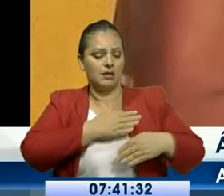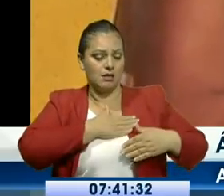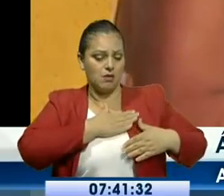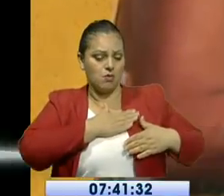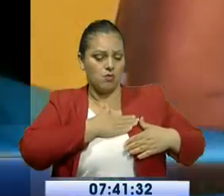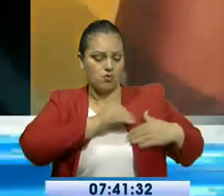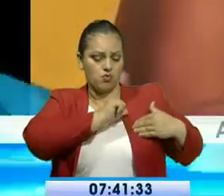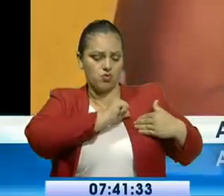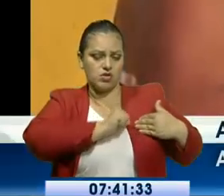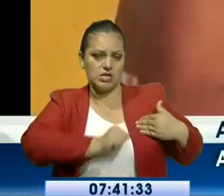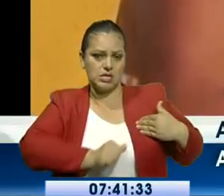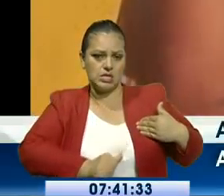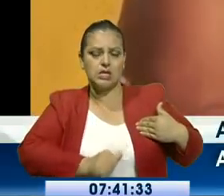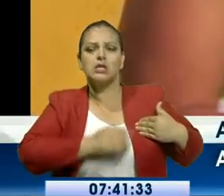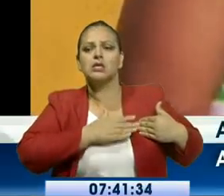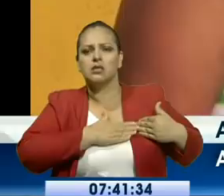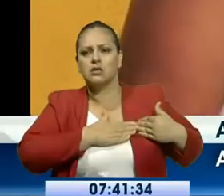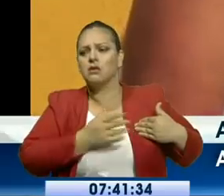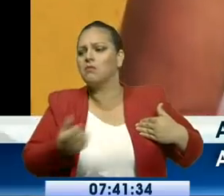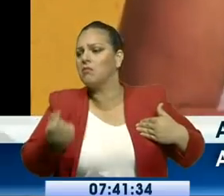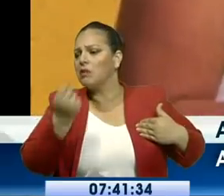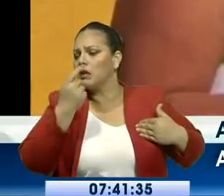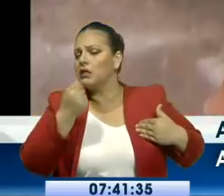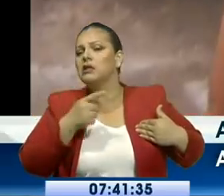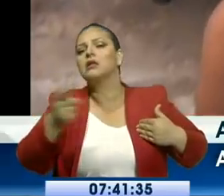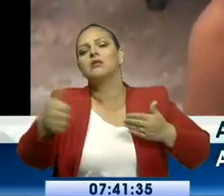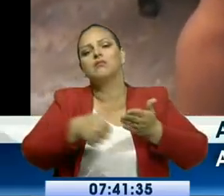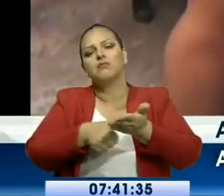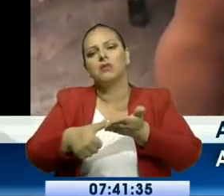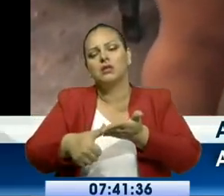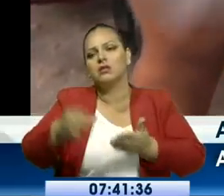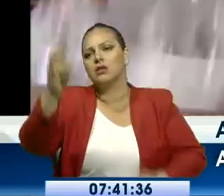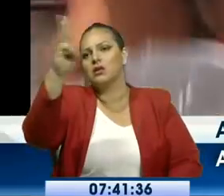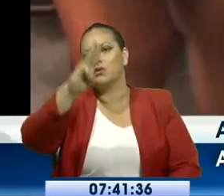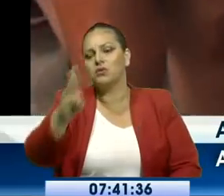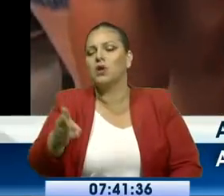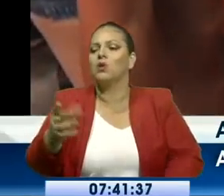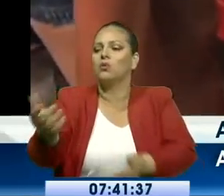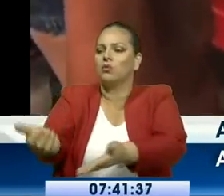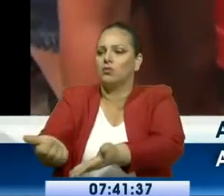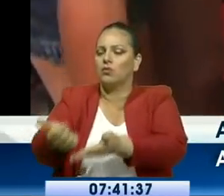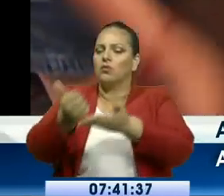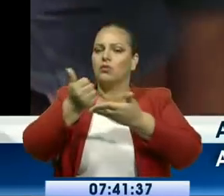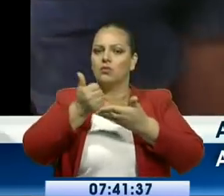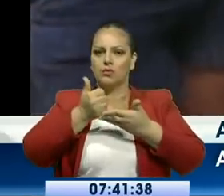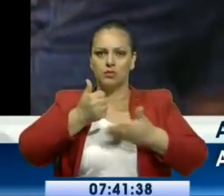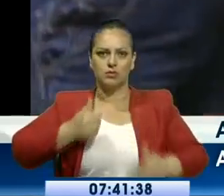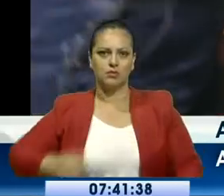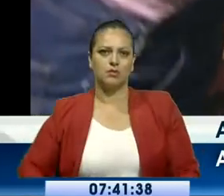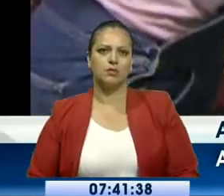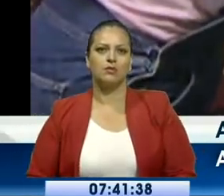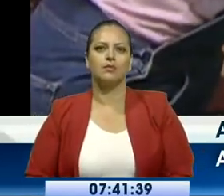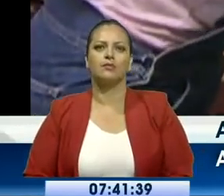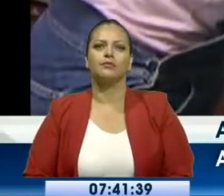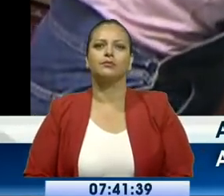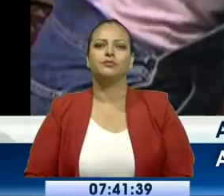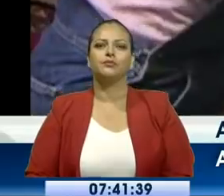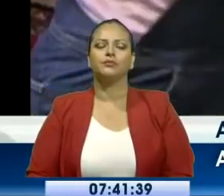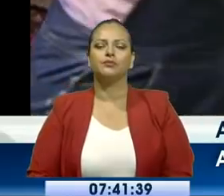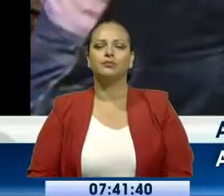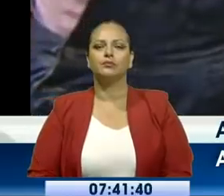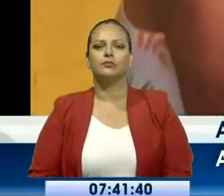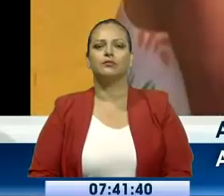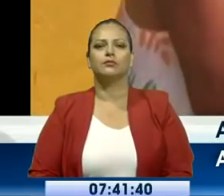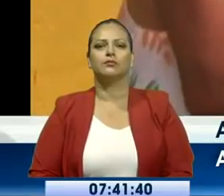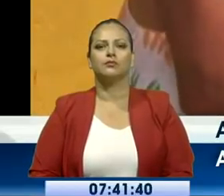tengo absolutamente nada para tomar. ¿Le dijeron? ¿Vinieron ya los del Ministerio de Salud? Hoy día del Ministerio de Salud dijeron que me iban a ayudar